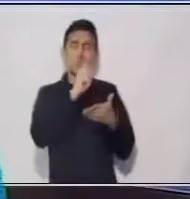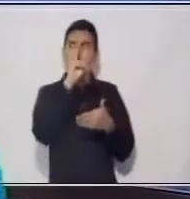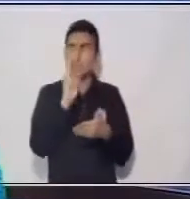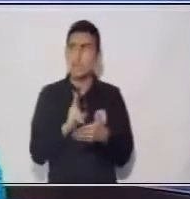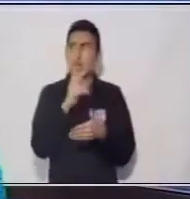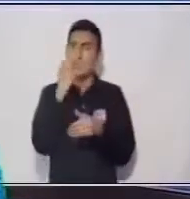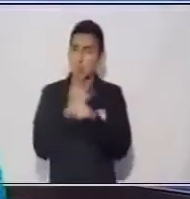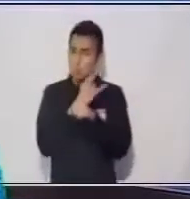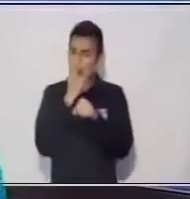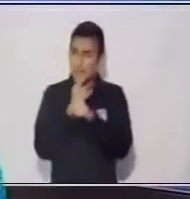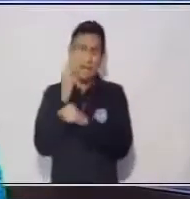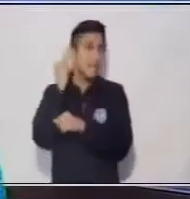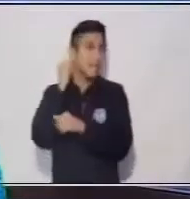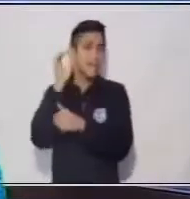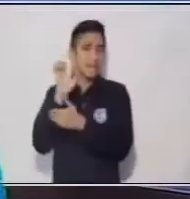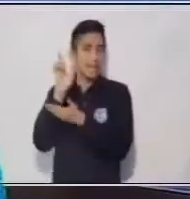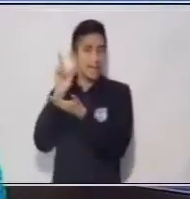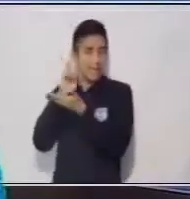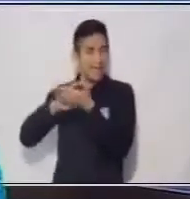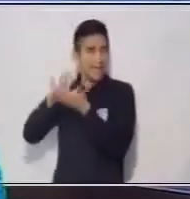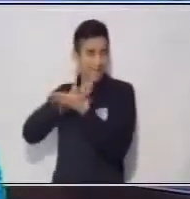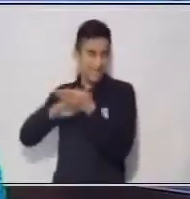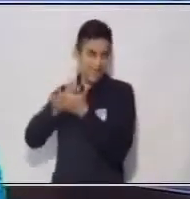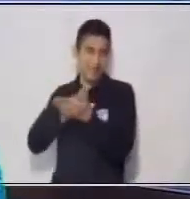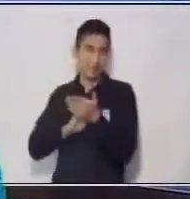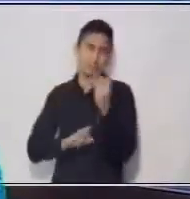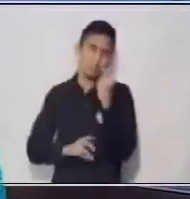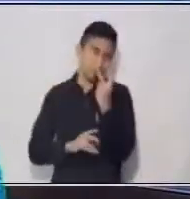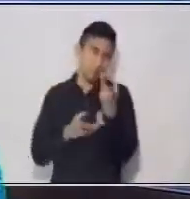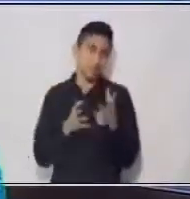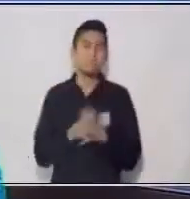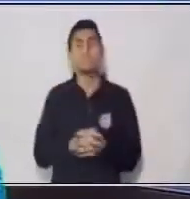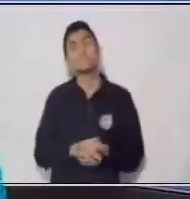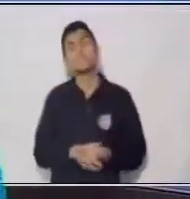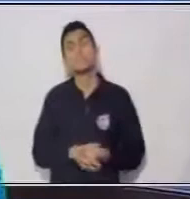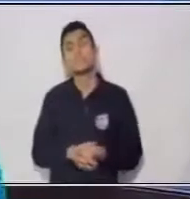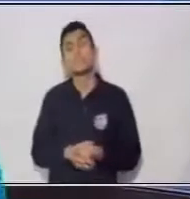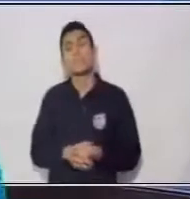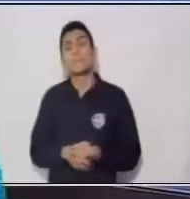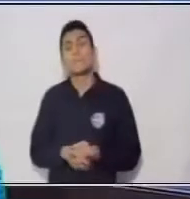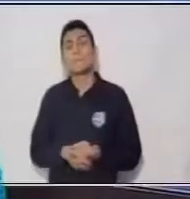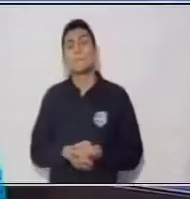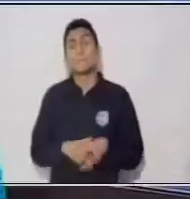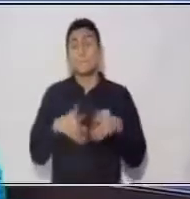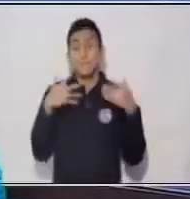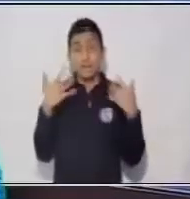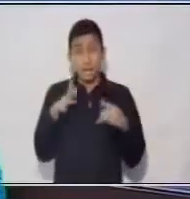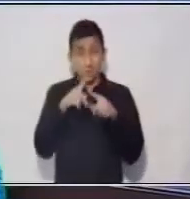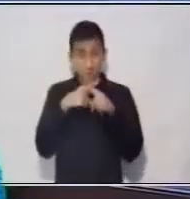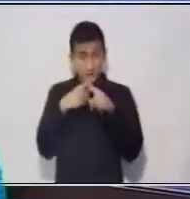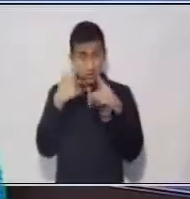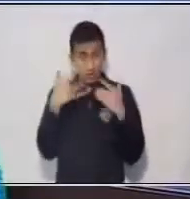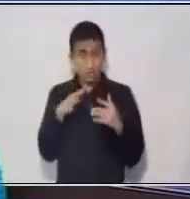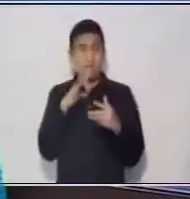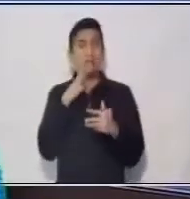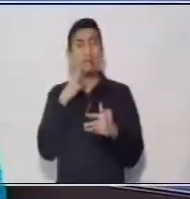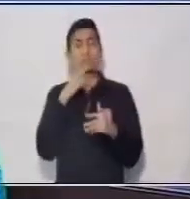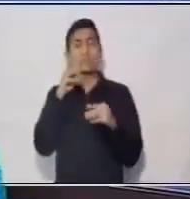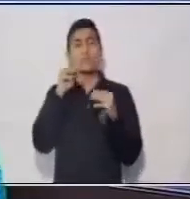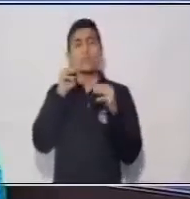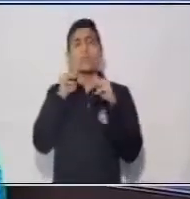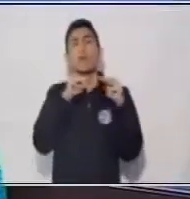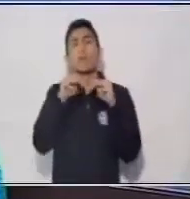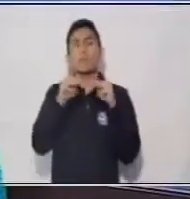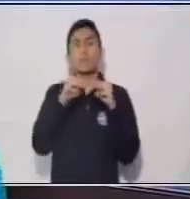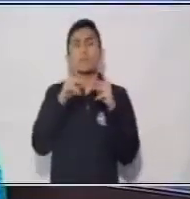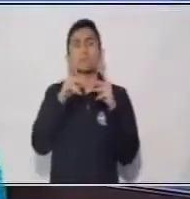manos con agua y con jabón o utilizar gel antibacterial. Nosotros cuando hablamos del movimiento rectilíneo